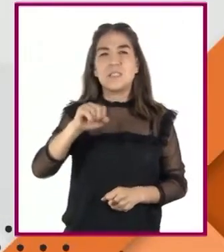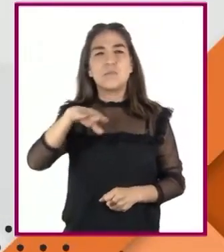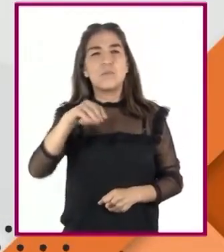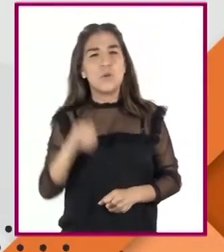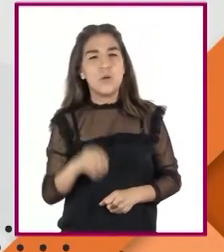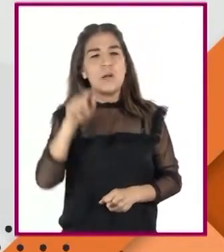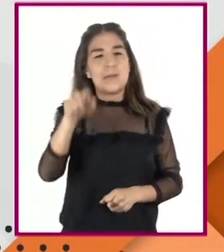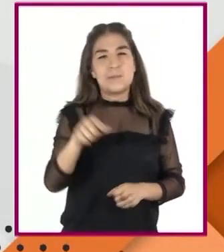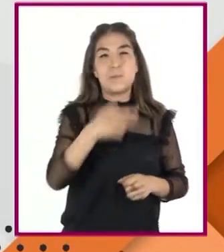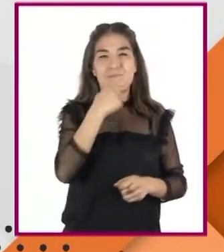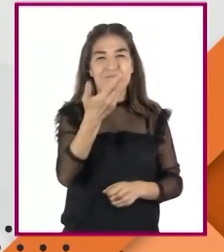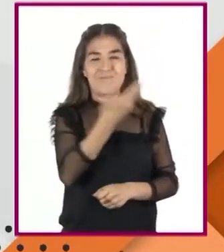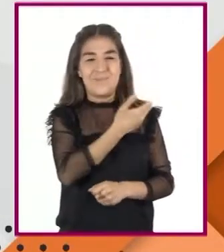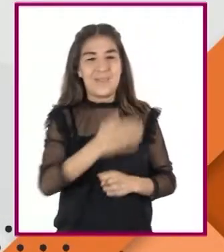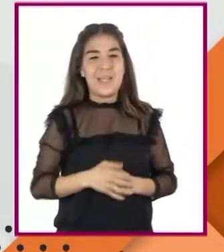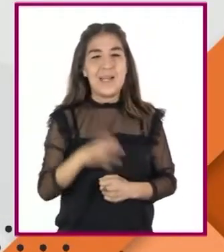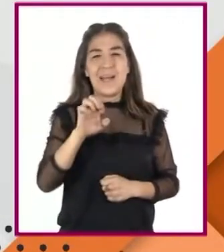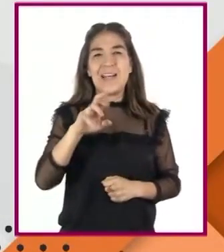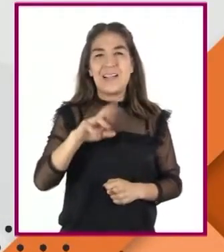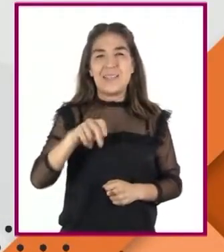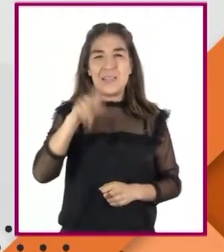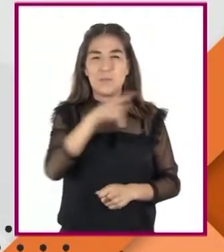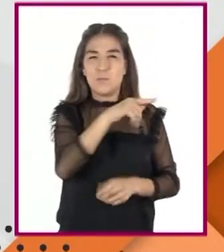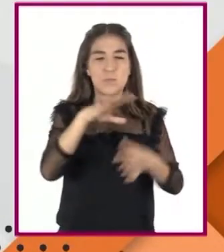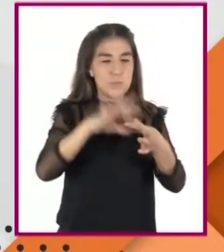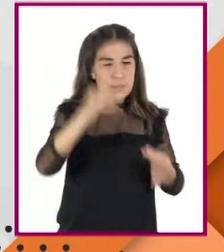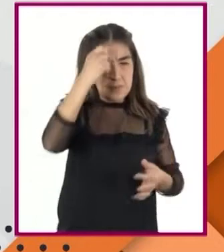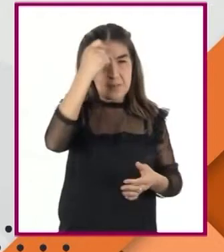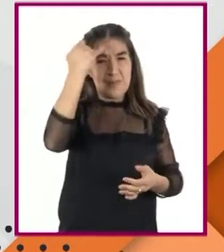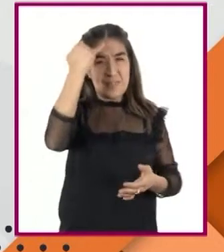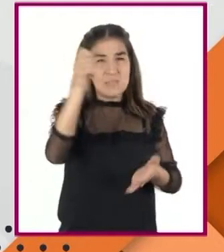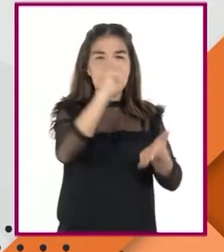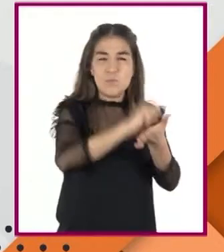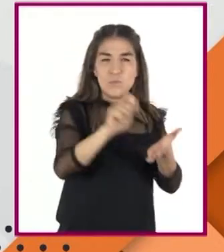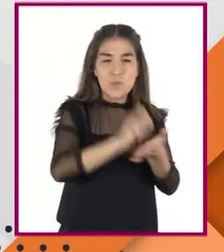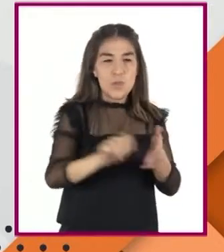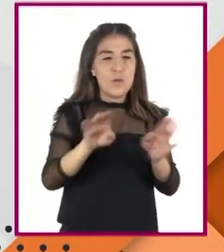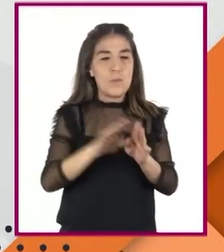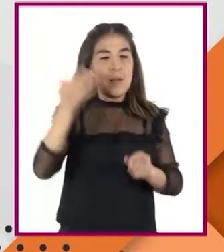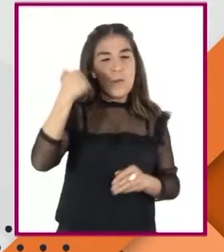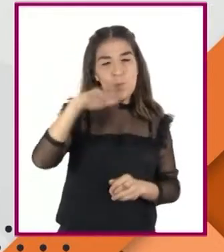historiador Eric Hobsbawm, en el libro La Era del Imperio,